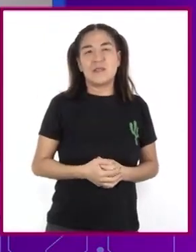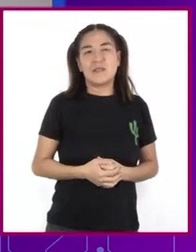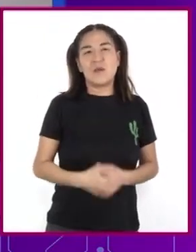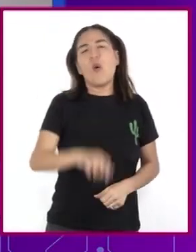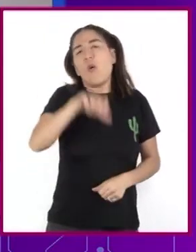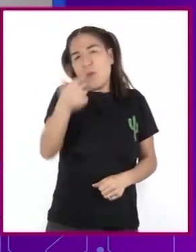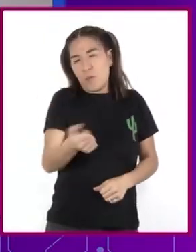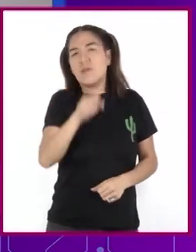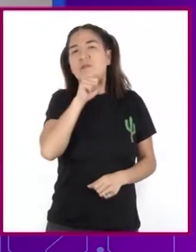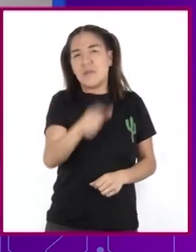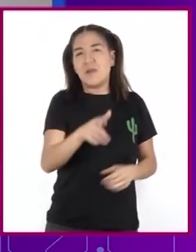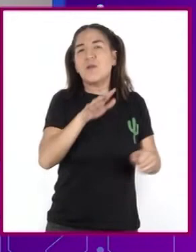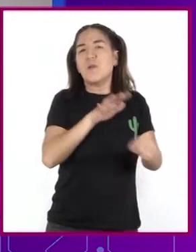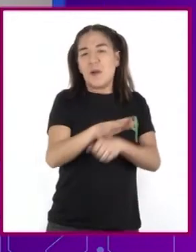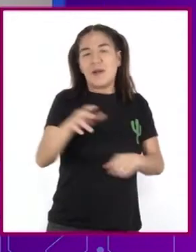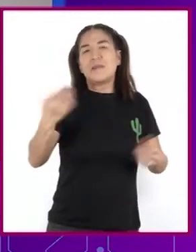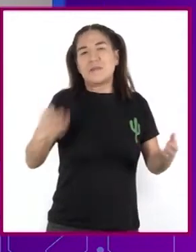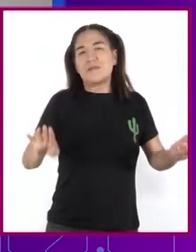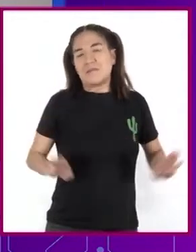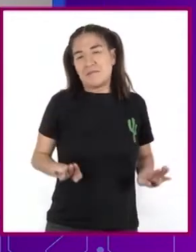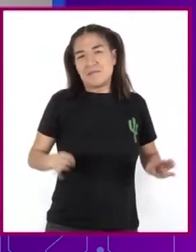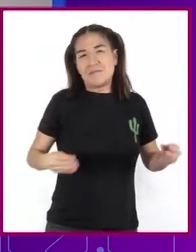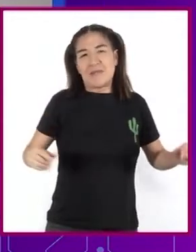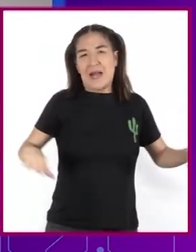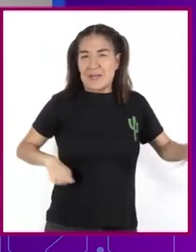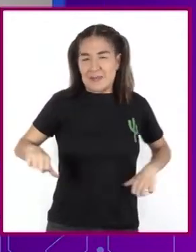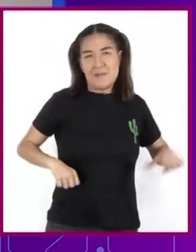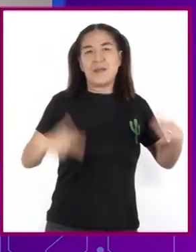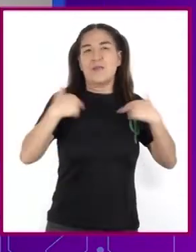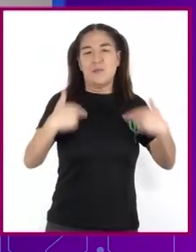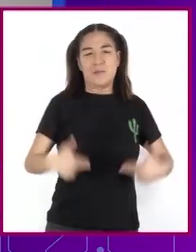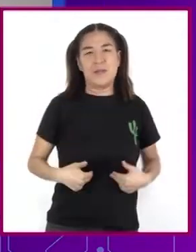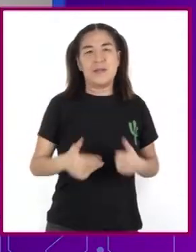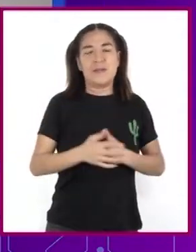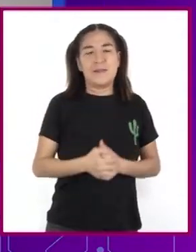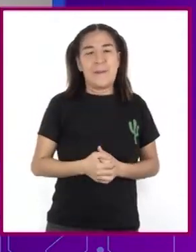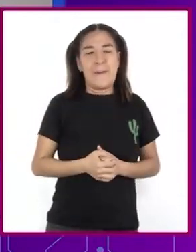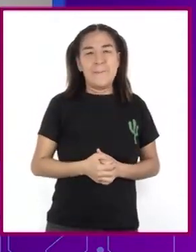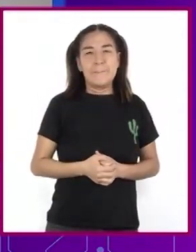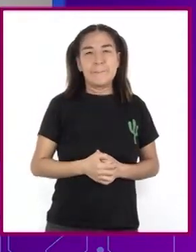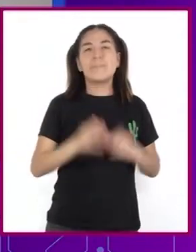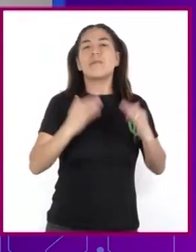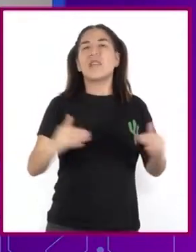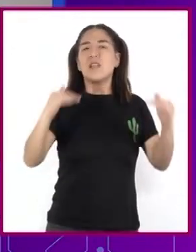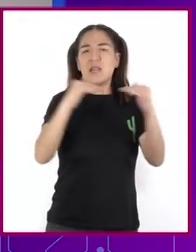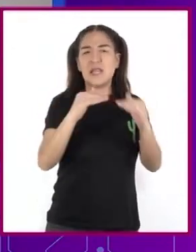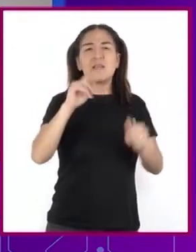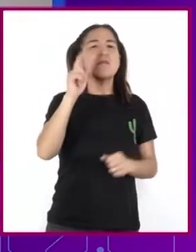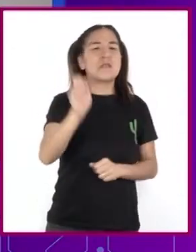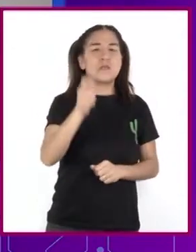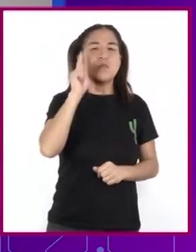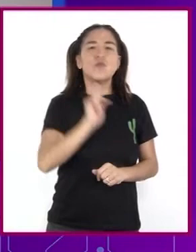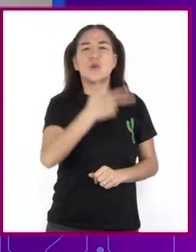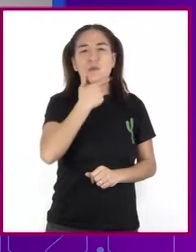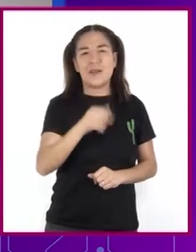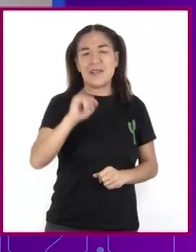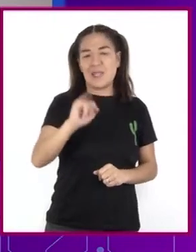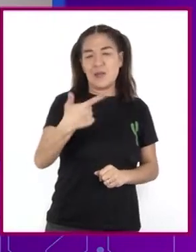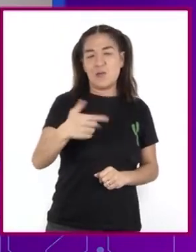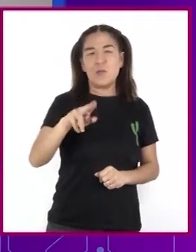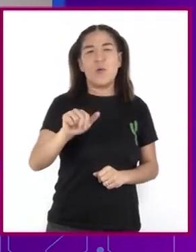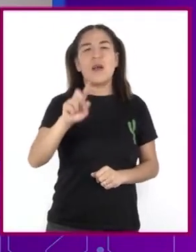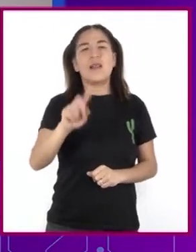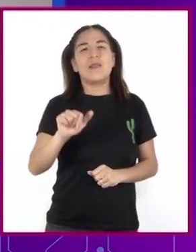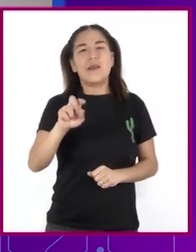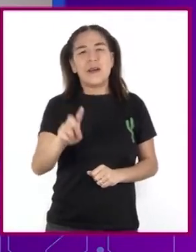otras situaciones del accionar humano. La igualdad de género tiene que ver con el goce real